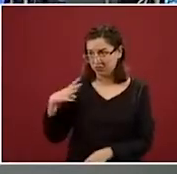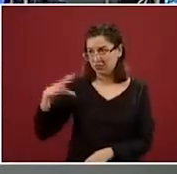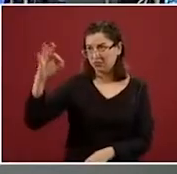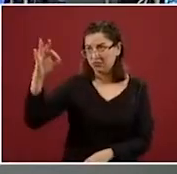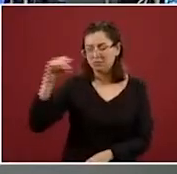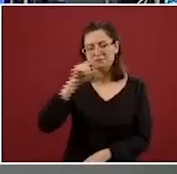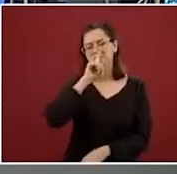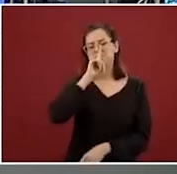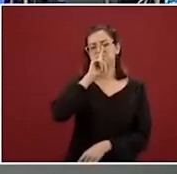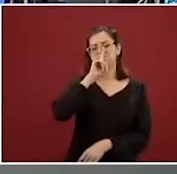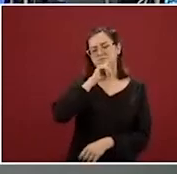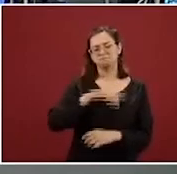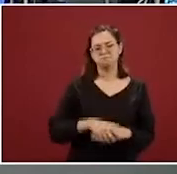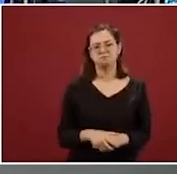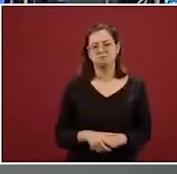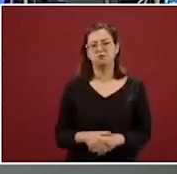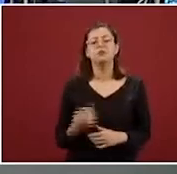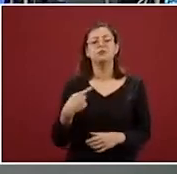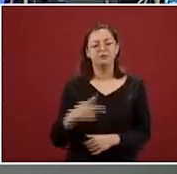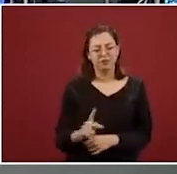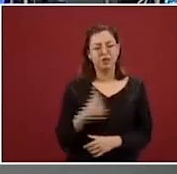Pero vamos